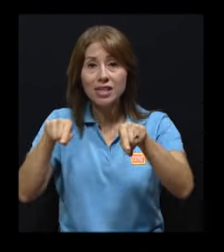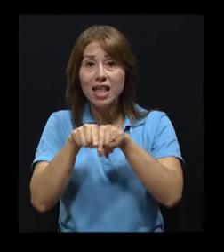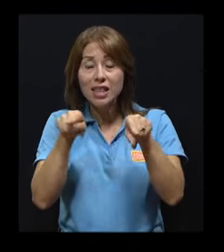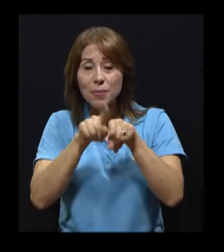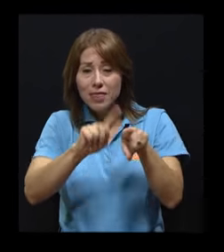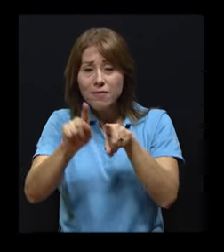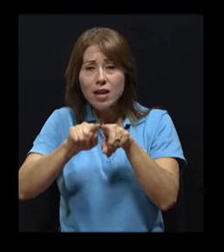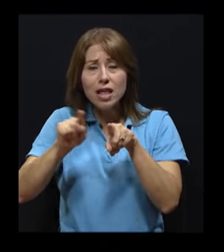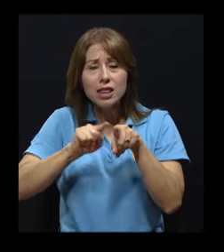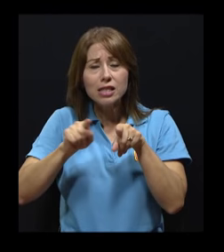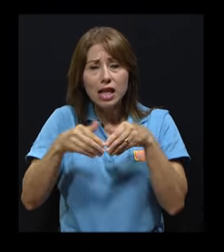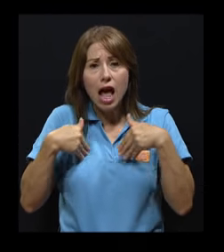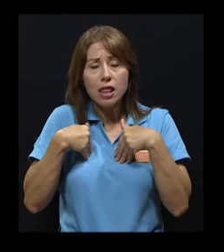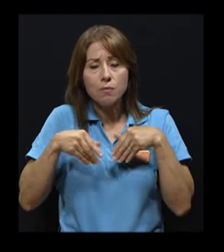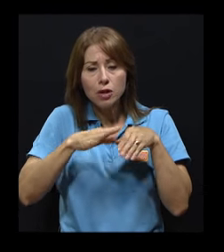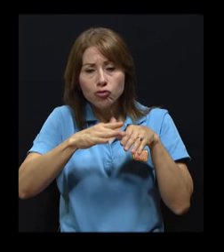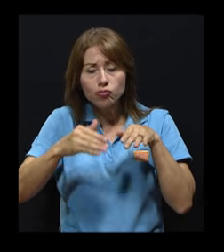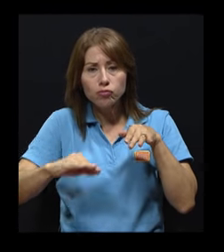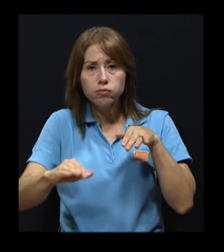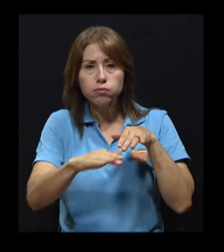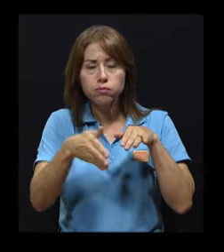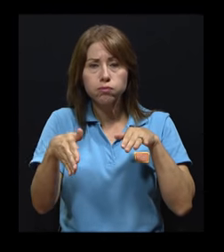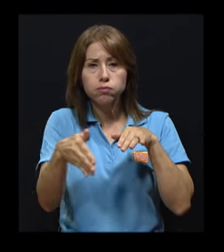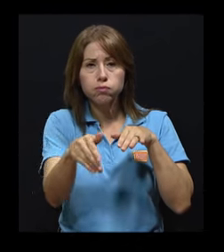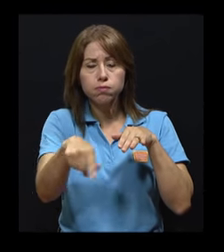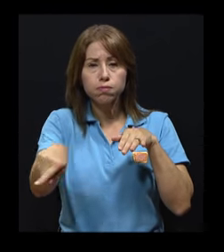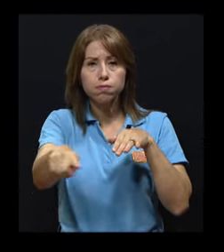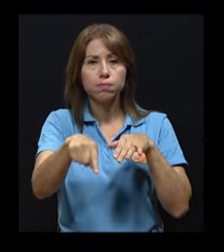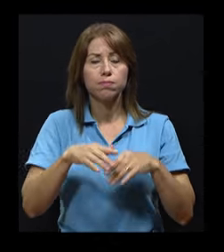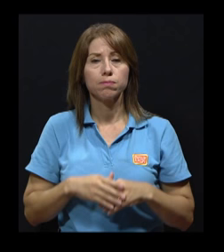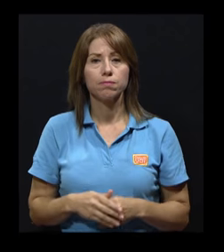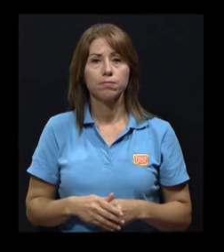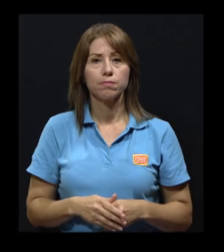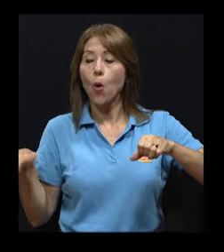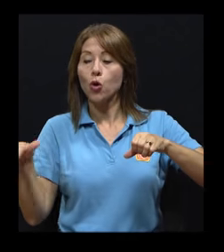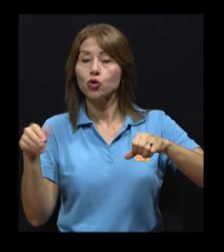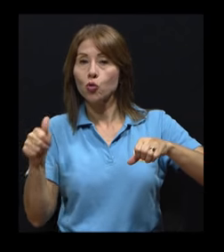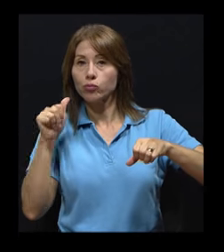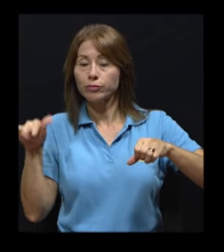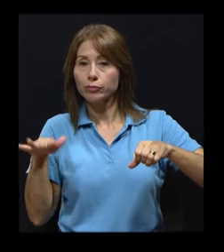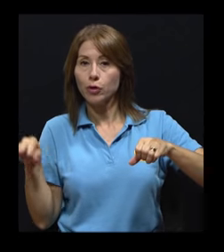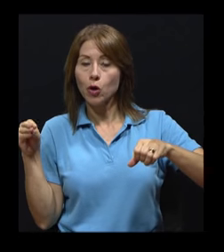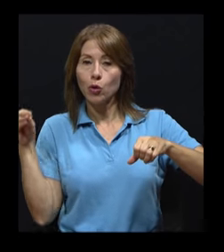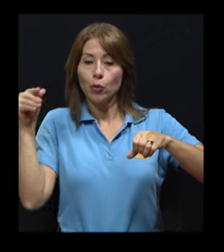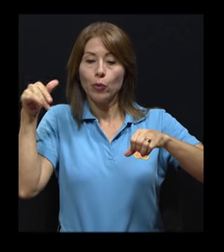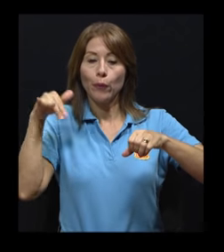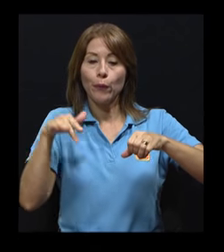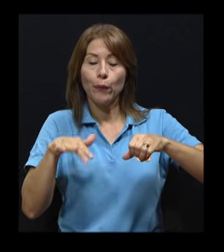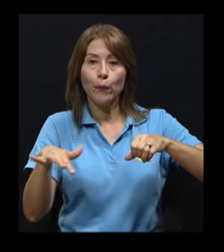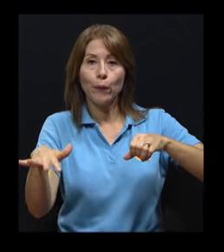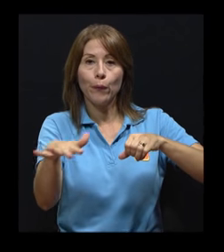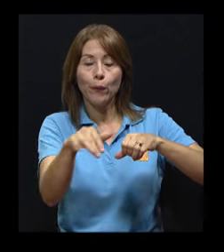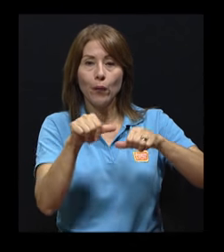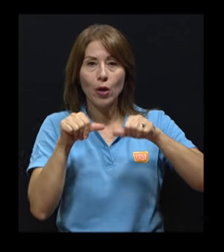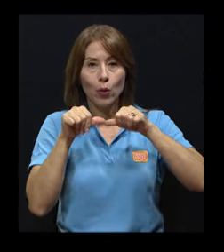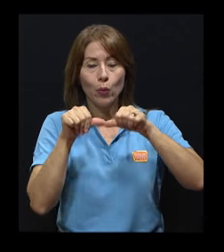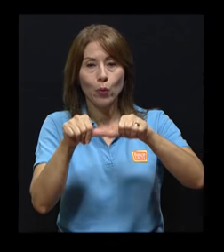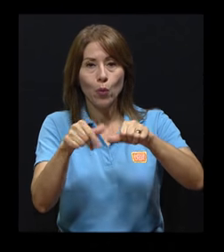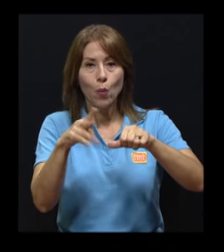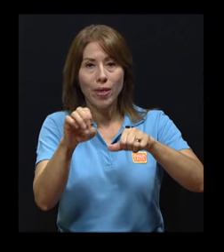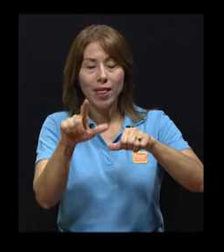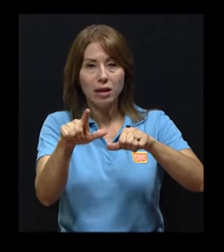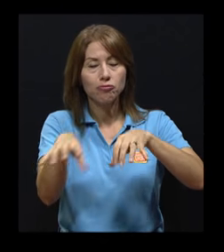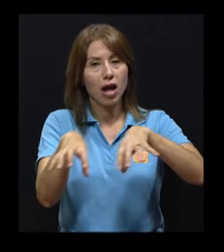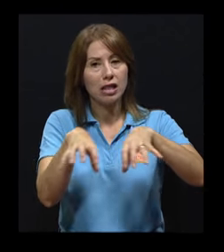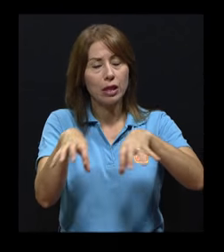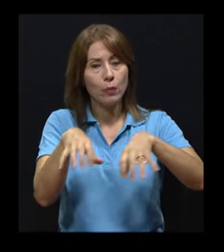especies para poder mantener el espejo de agua Durante los meses de época seca se ha inyectado agua del pozo lo cual ha permitido que este